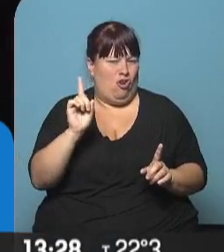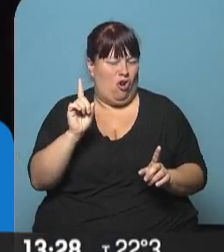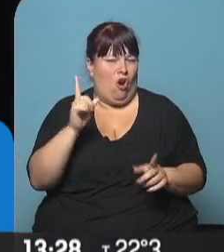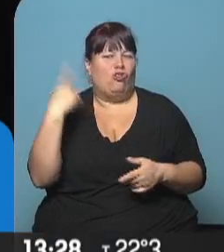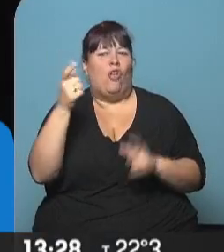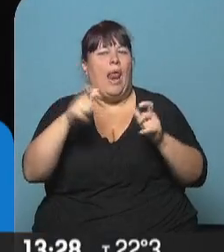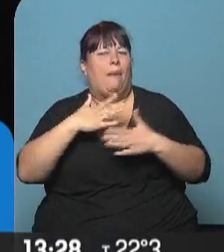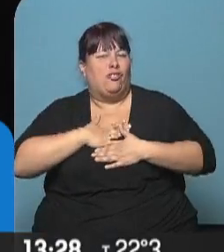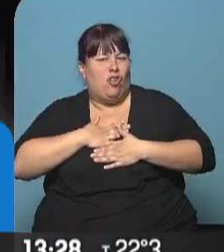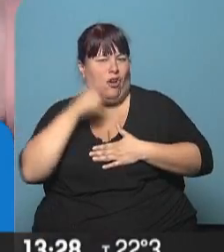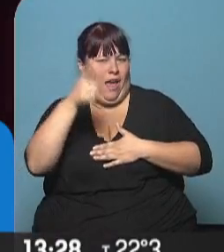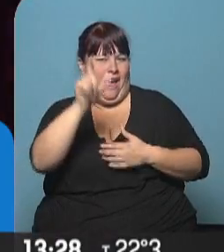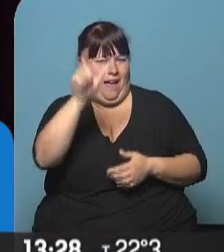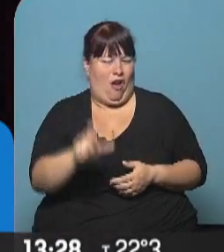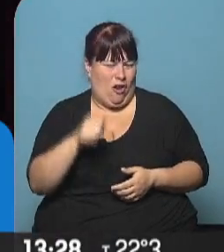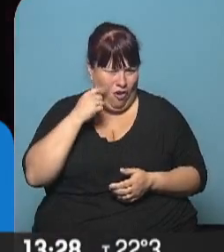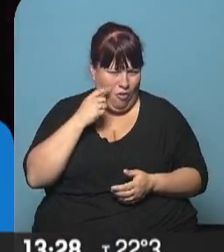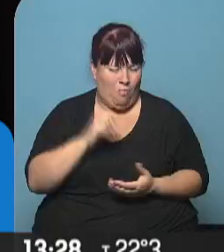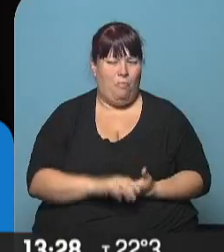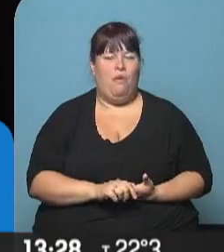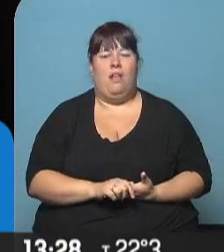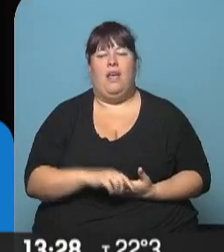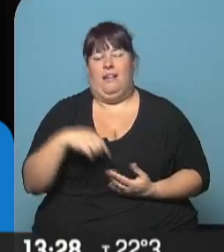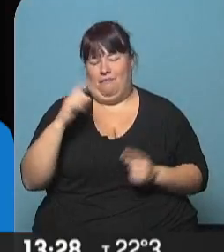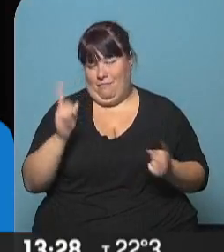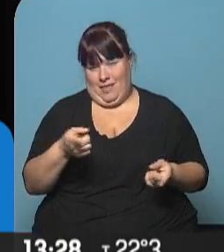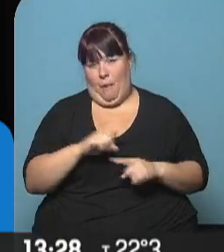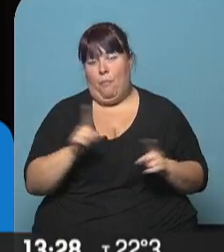el cariño que ustedes le tienen,